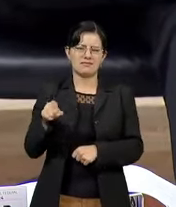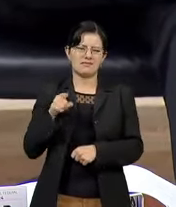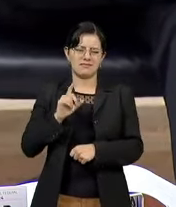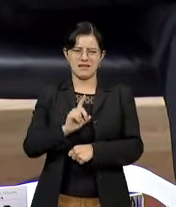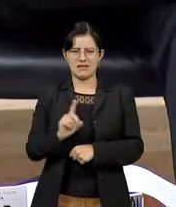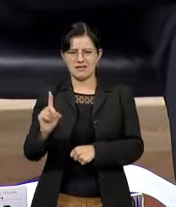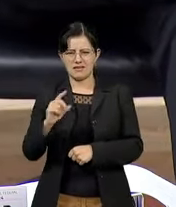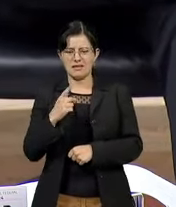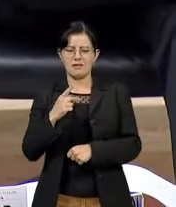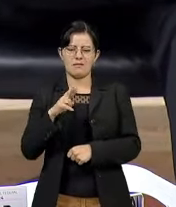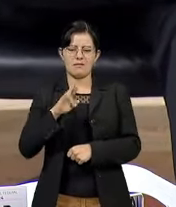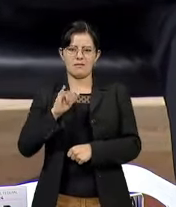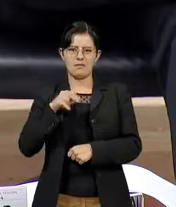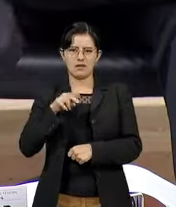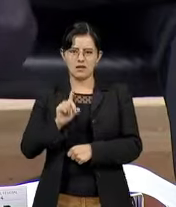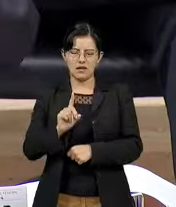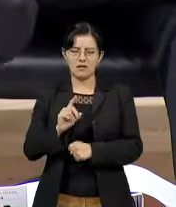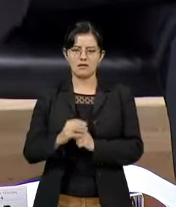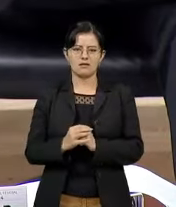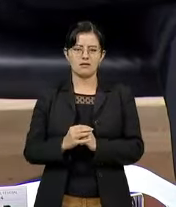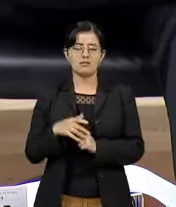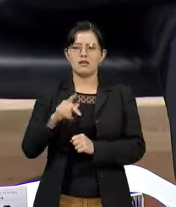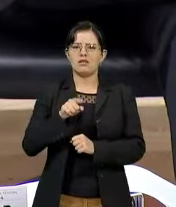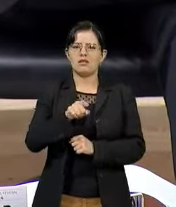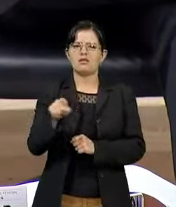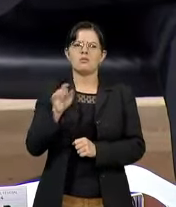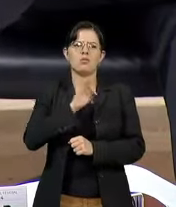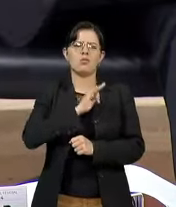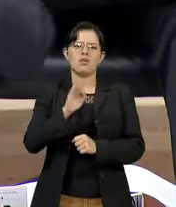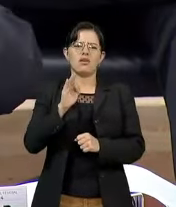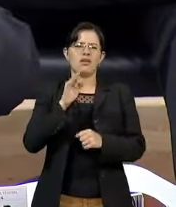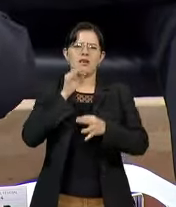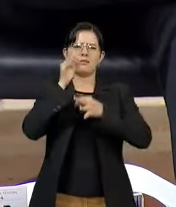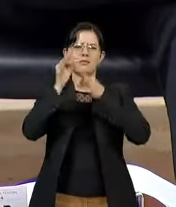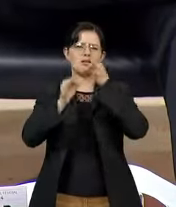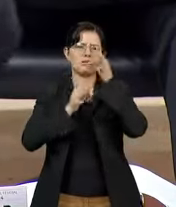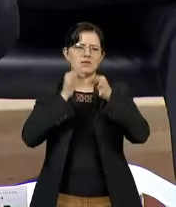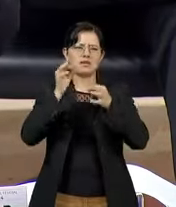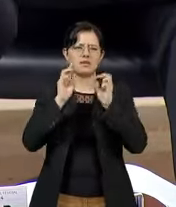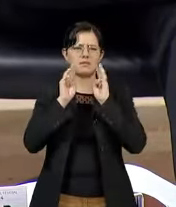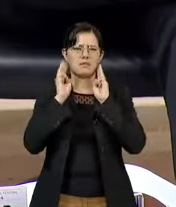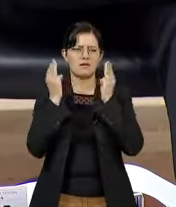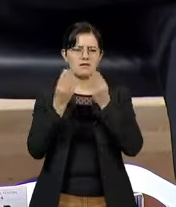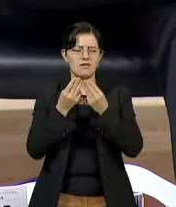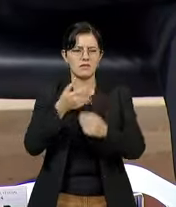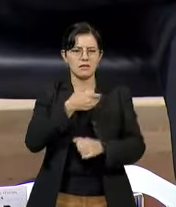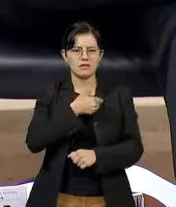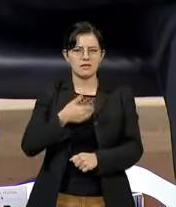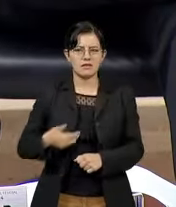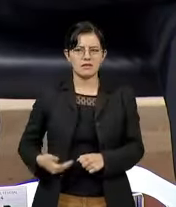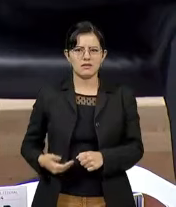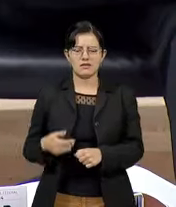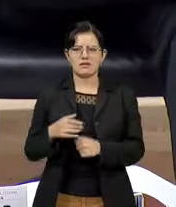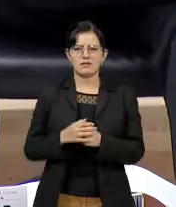hango de derecha Ah Pero ellos pueden hacer un campañon de narcopresidente y no lo vemos